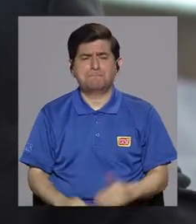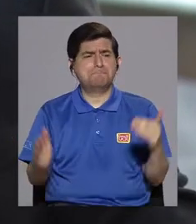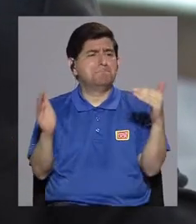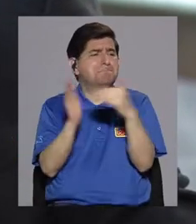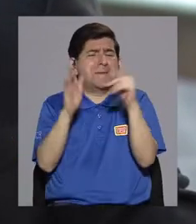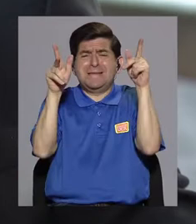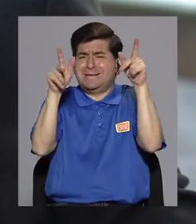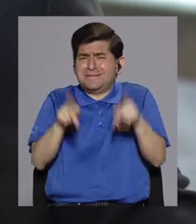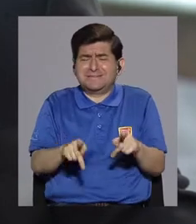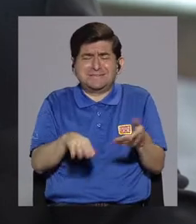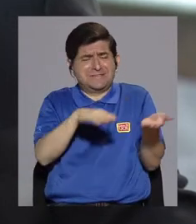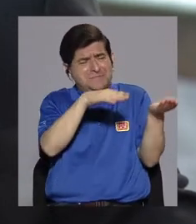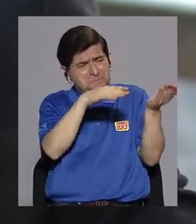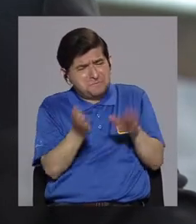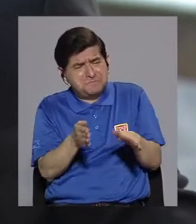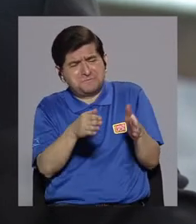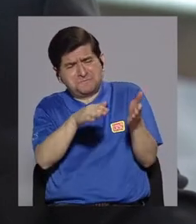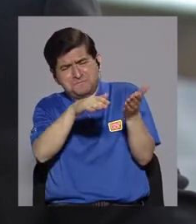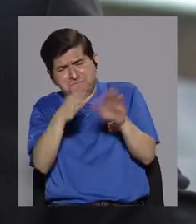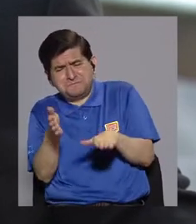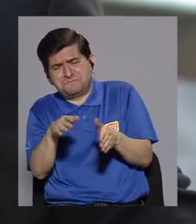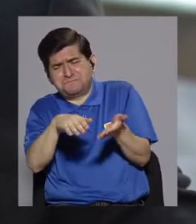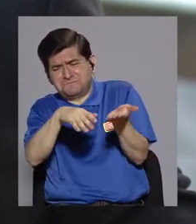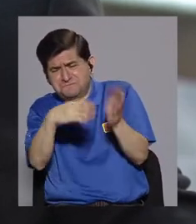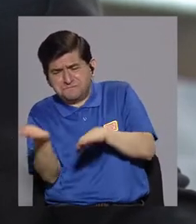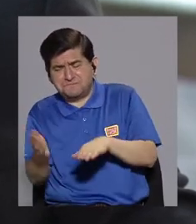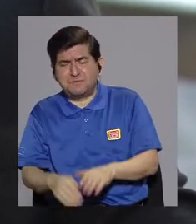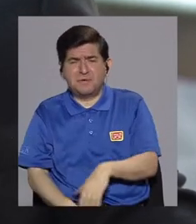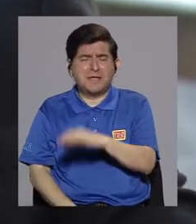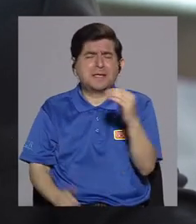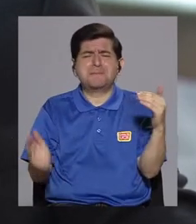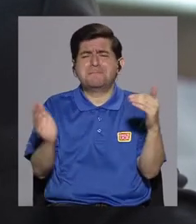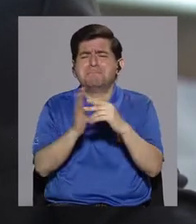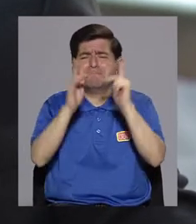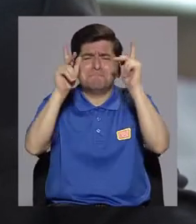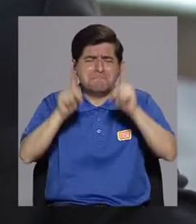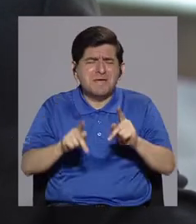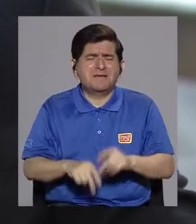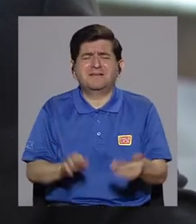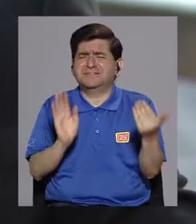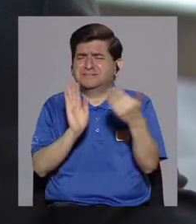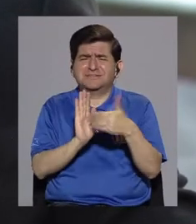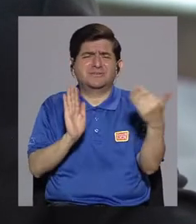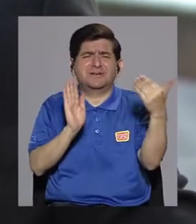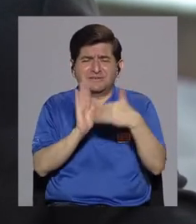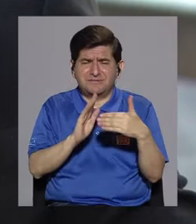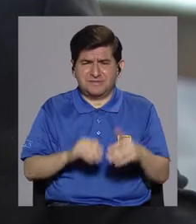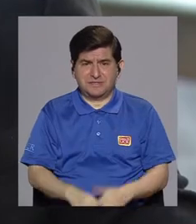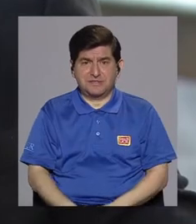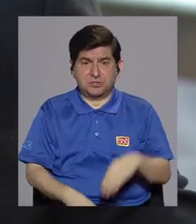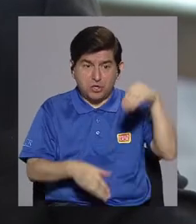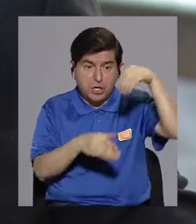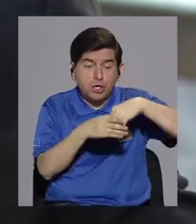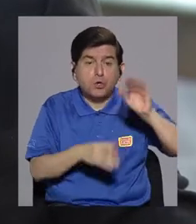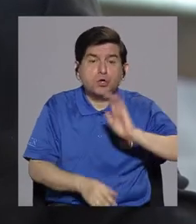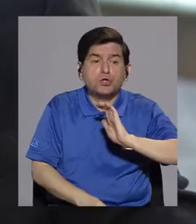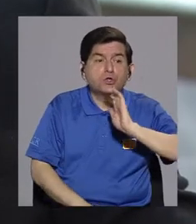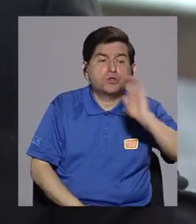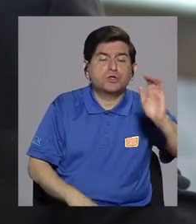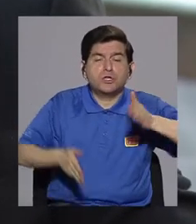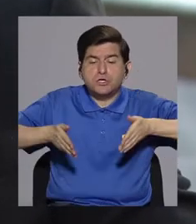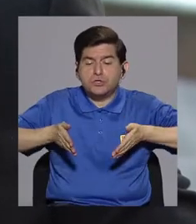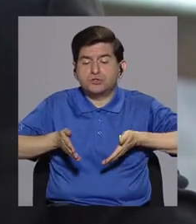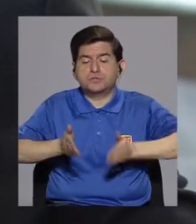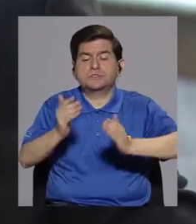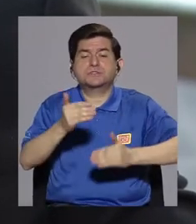son miles de personas fallecidas y decenas de miles de personas afectadas, incluyendo niños